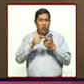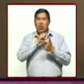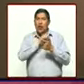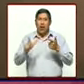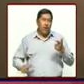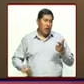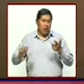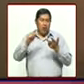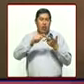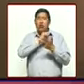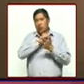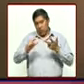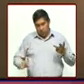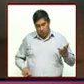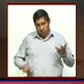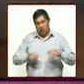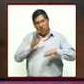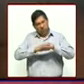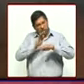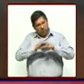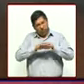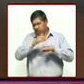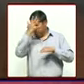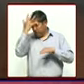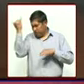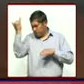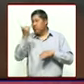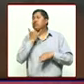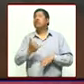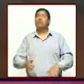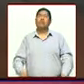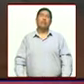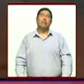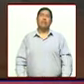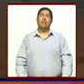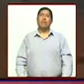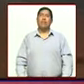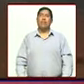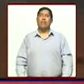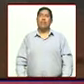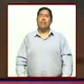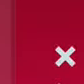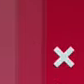ante el desastre ambiental producido por los incendios.